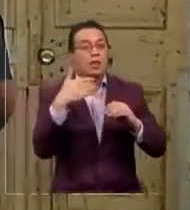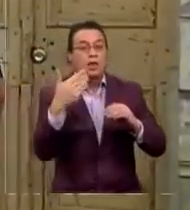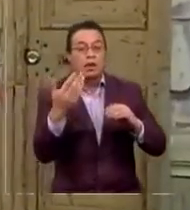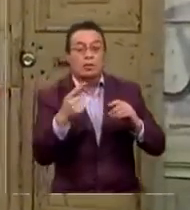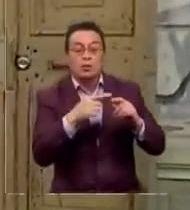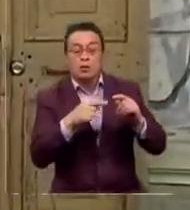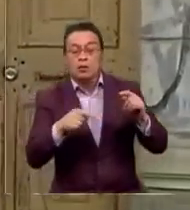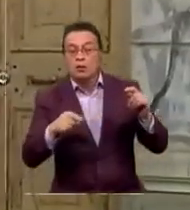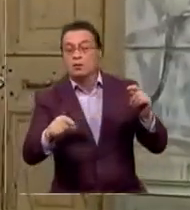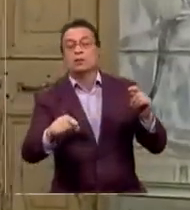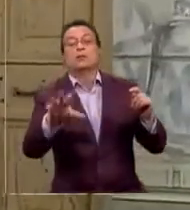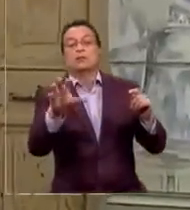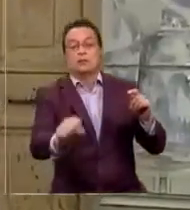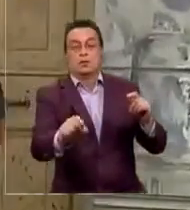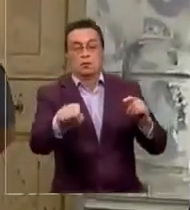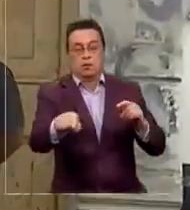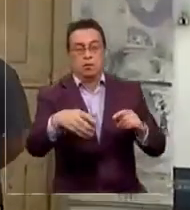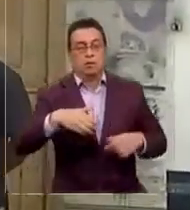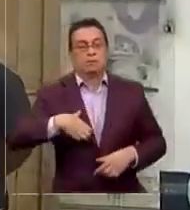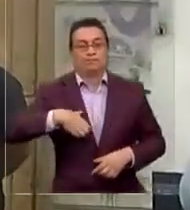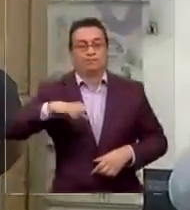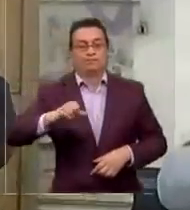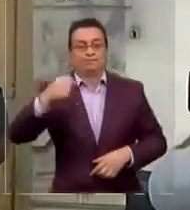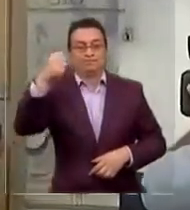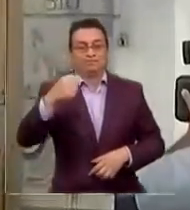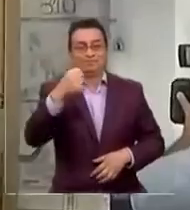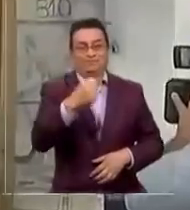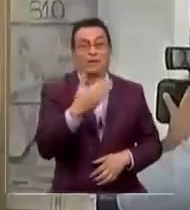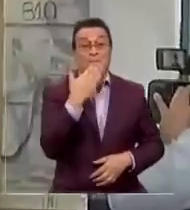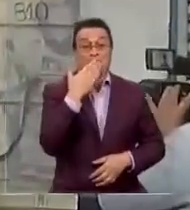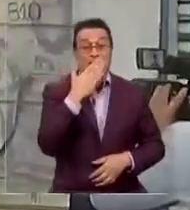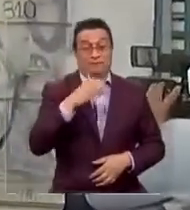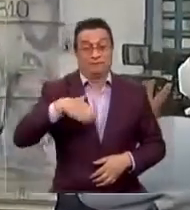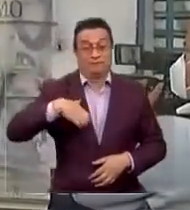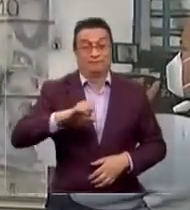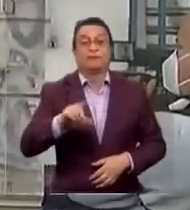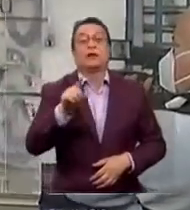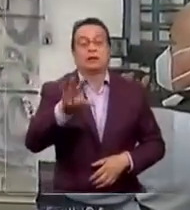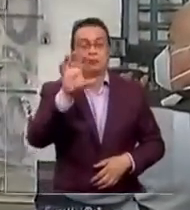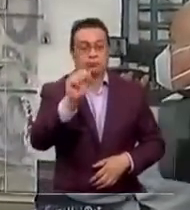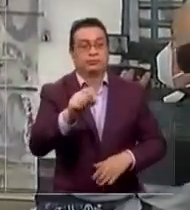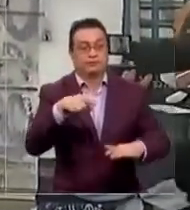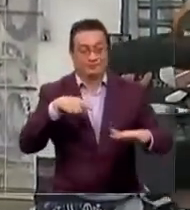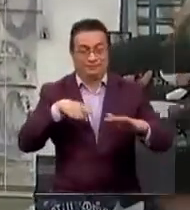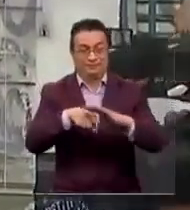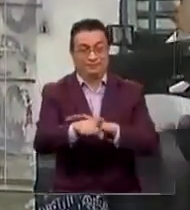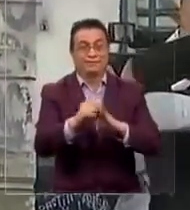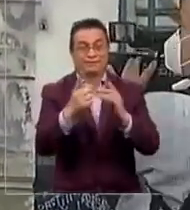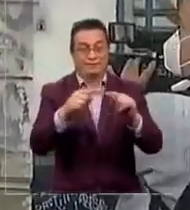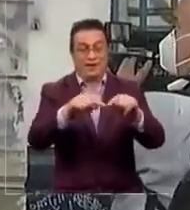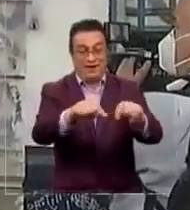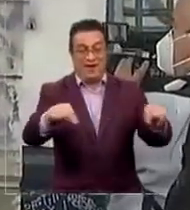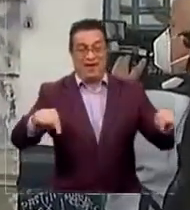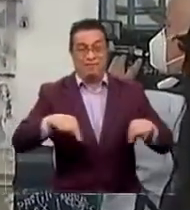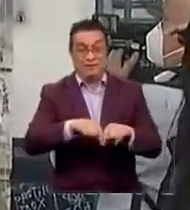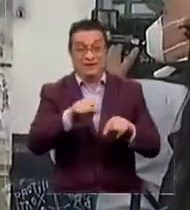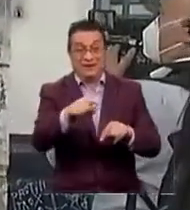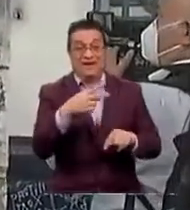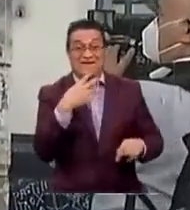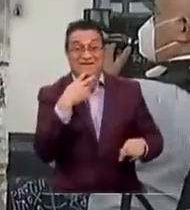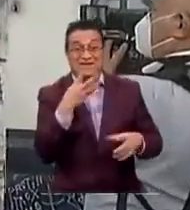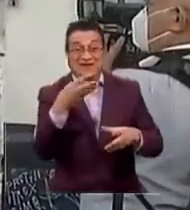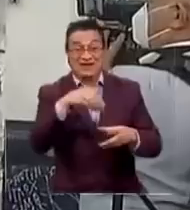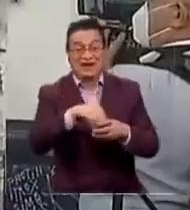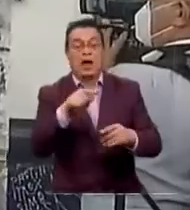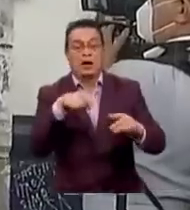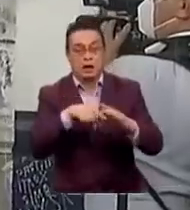que fue detenido por parte de la Brigada de Homicidios, y se están realizando las diligencias al interior de una de las habitaciones.